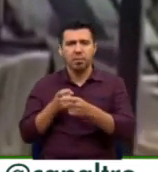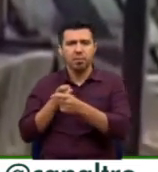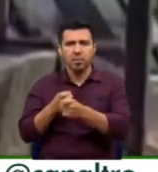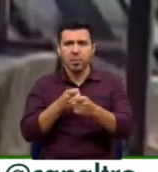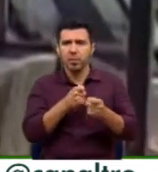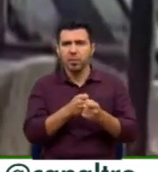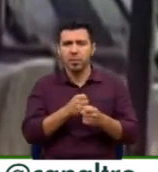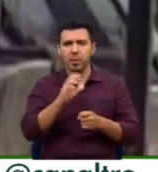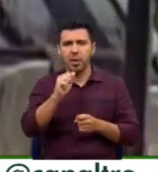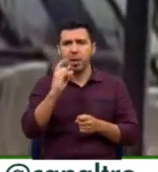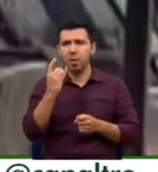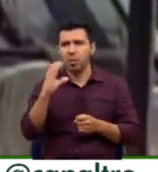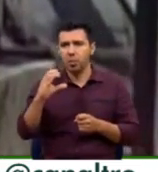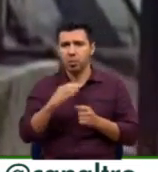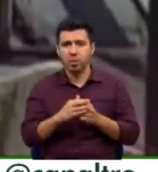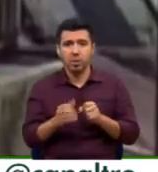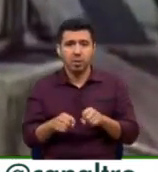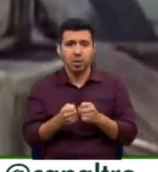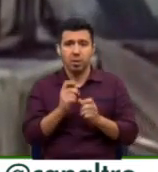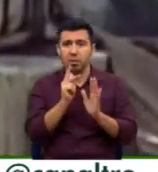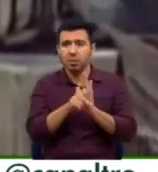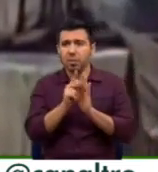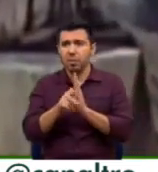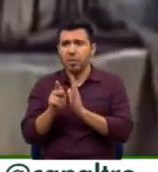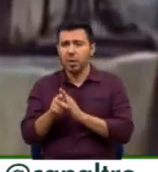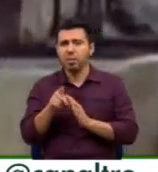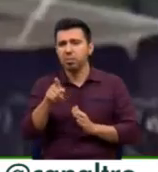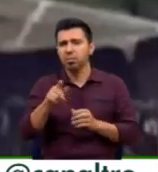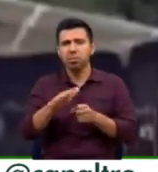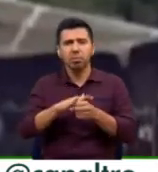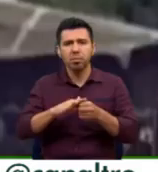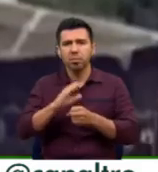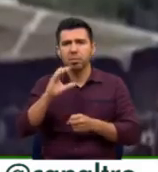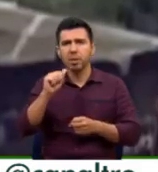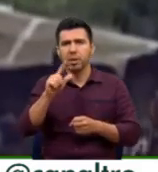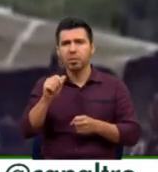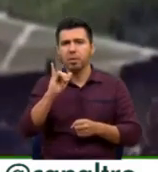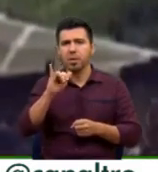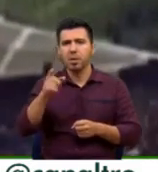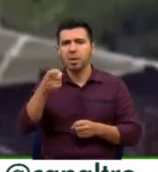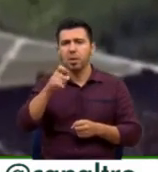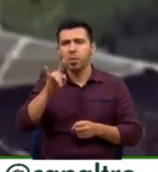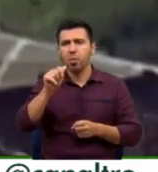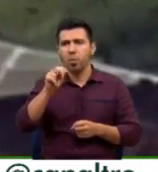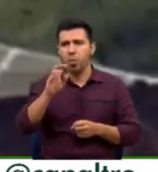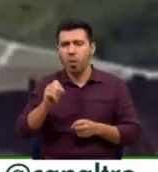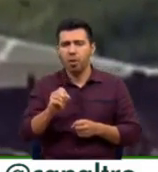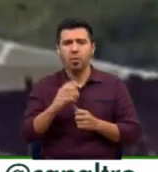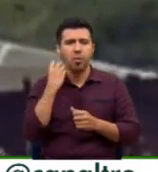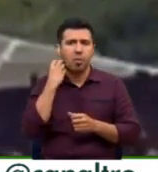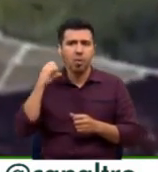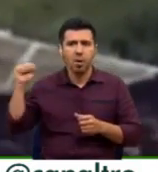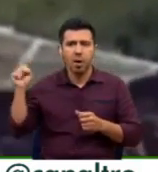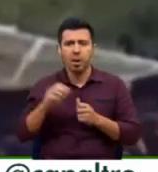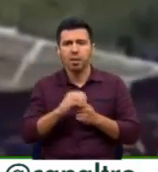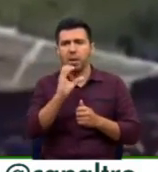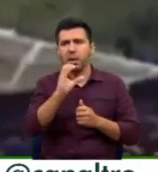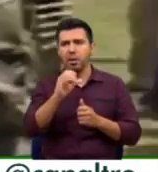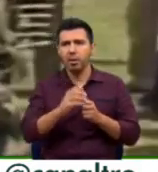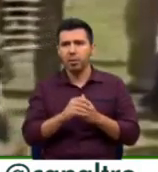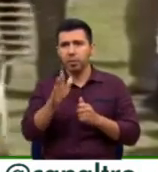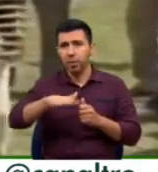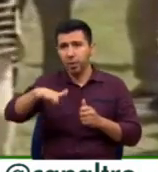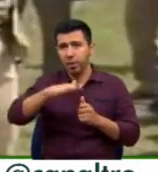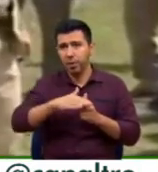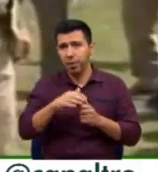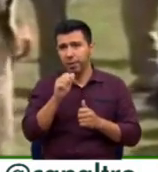las autodefensas y particularmente el caso del Iguano, muy afectados la provincia de Ocaña, la región del Catatumbo, el área metropolitana de Cúcuta.